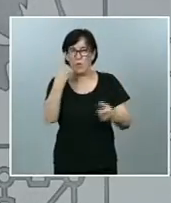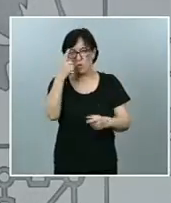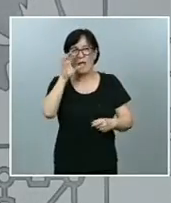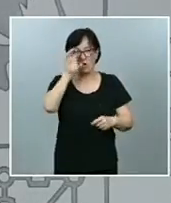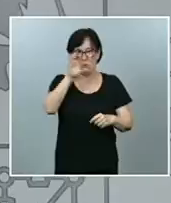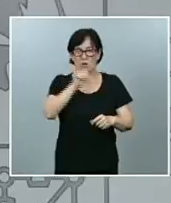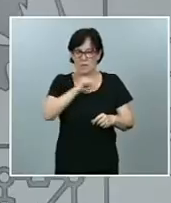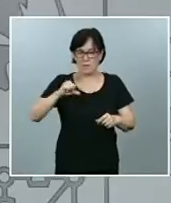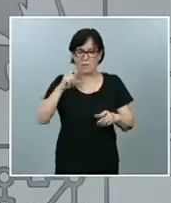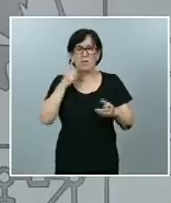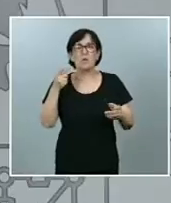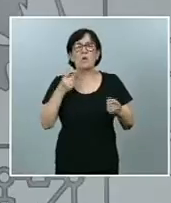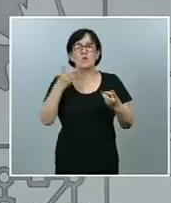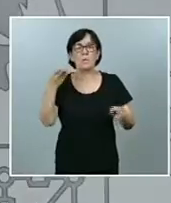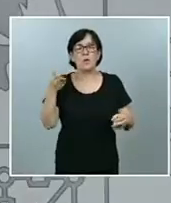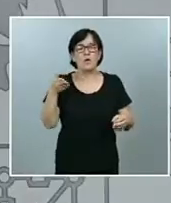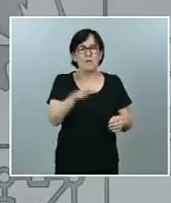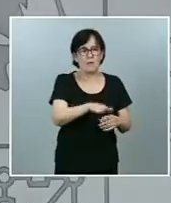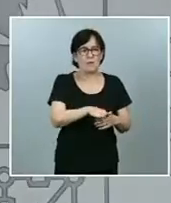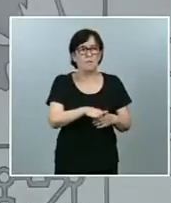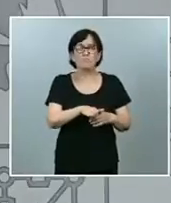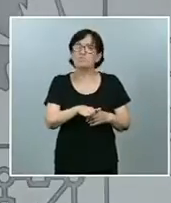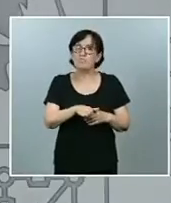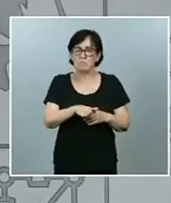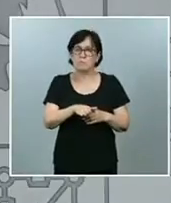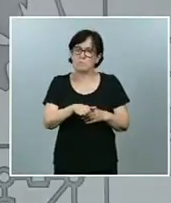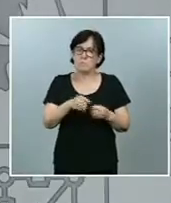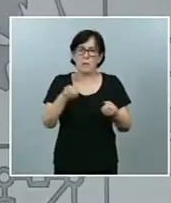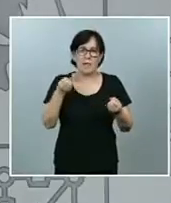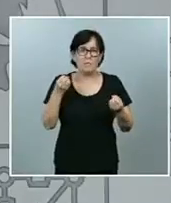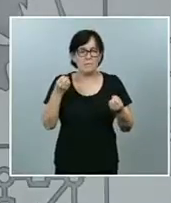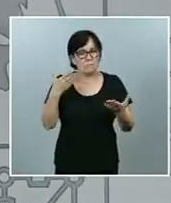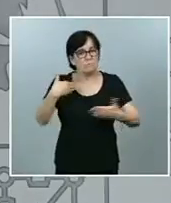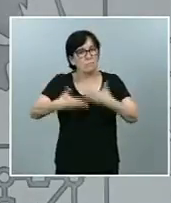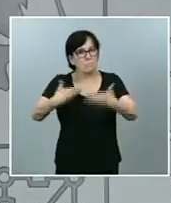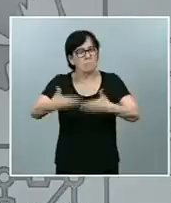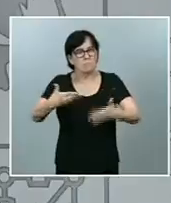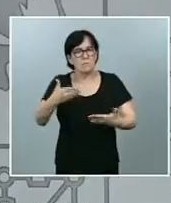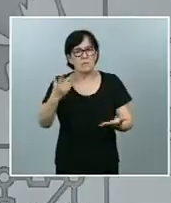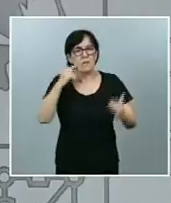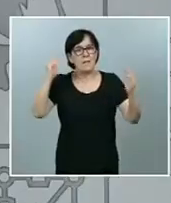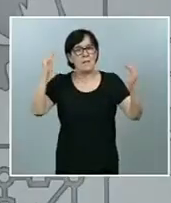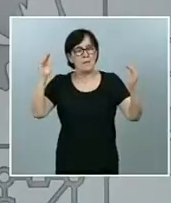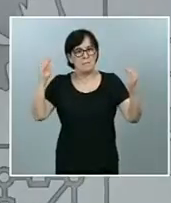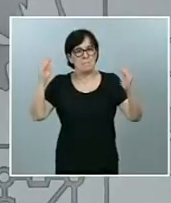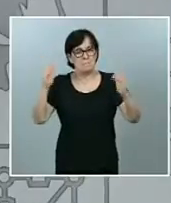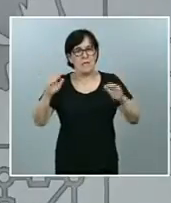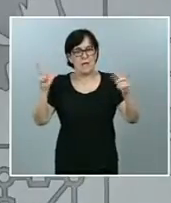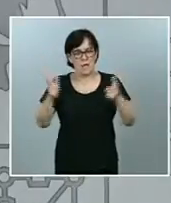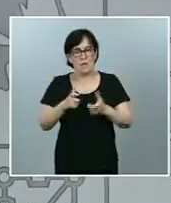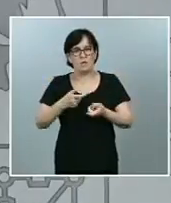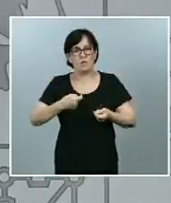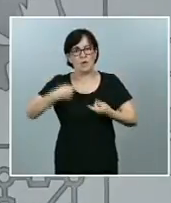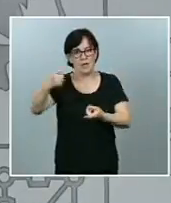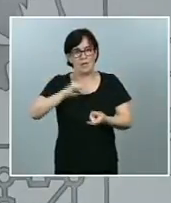número de fallecidos muy favorable, sabiendo además que tenemos cada vez menos ingresados en las